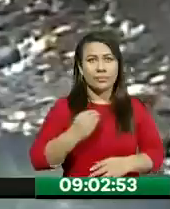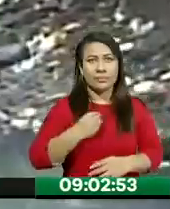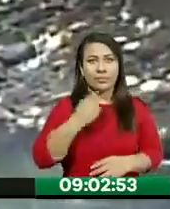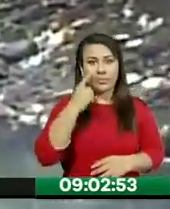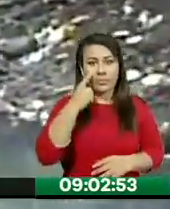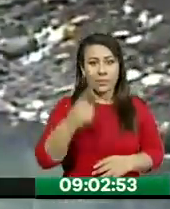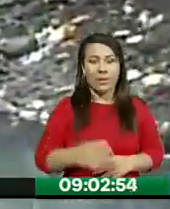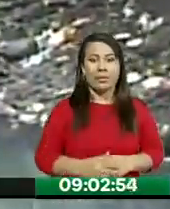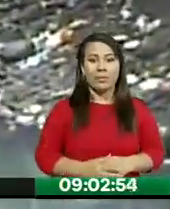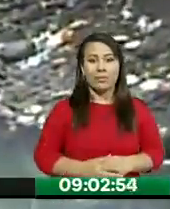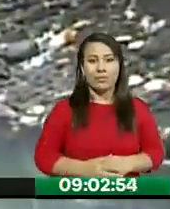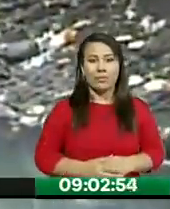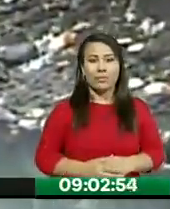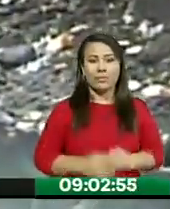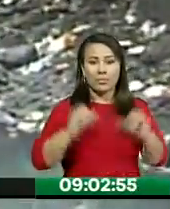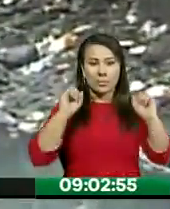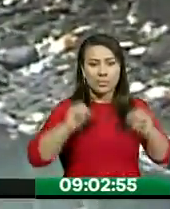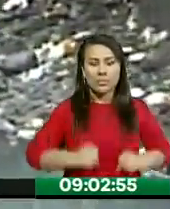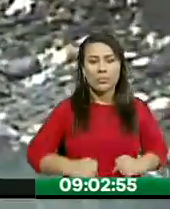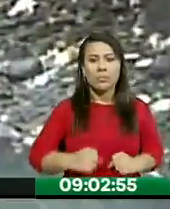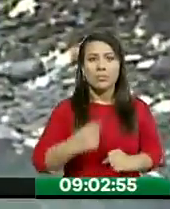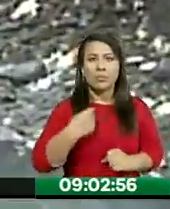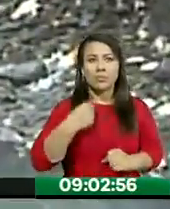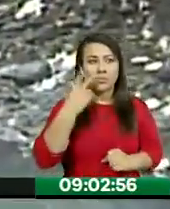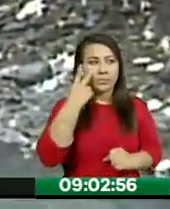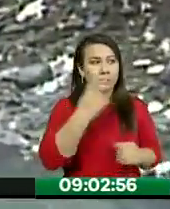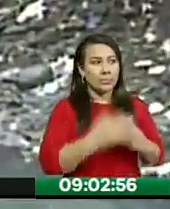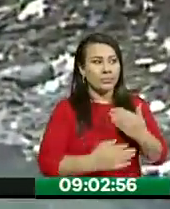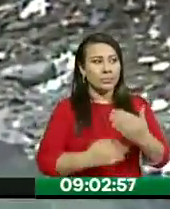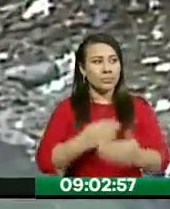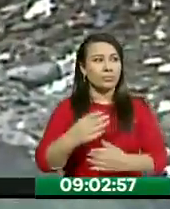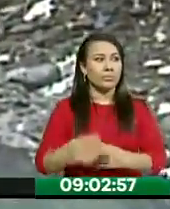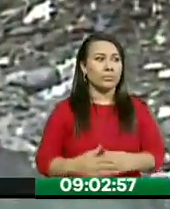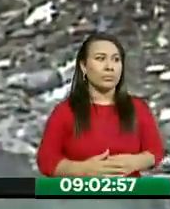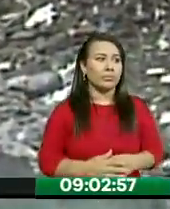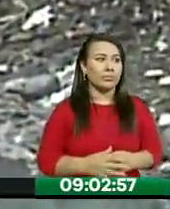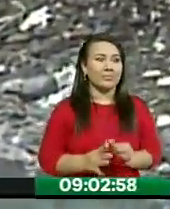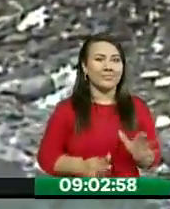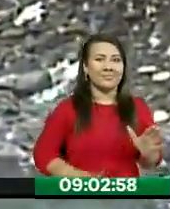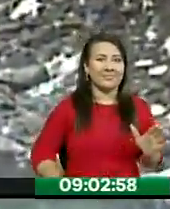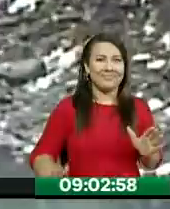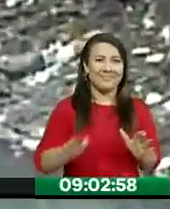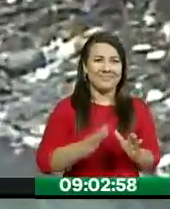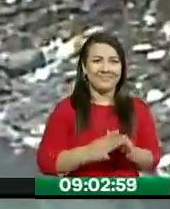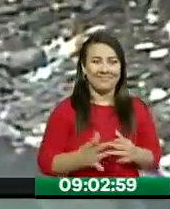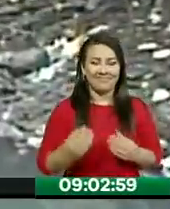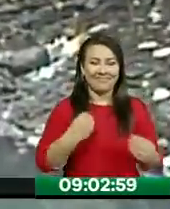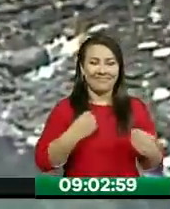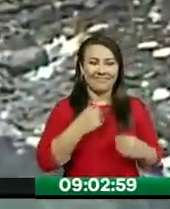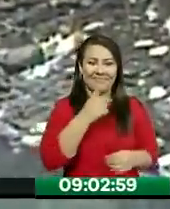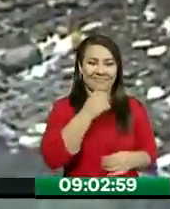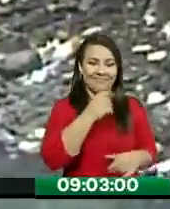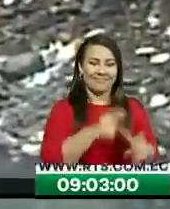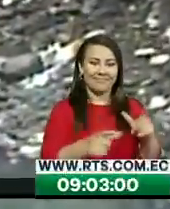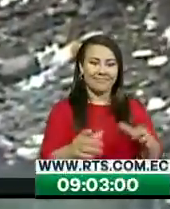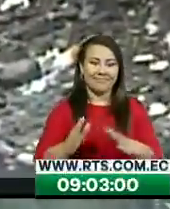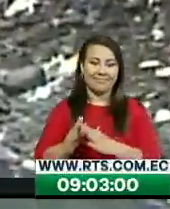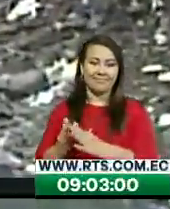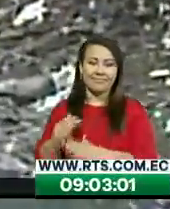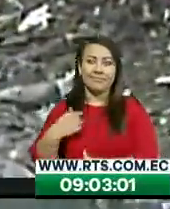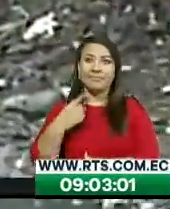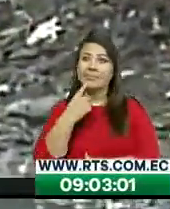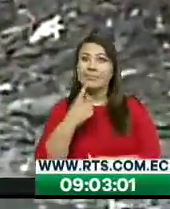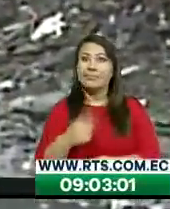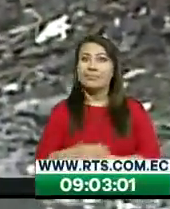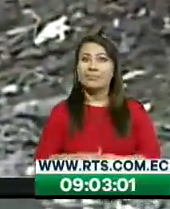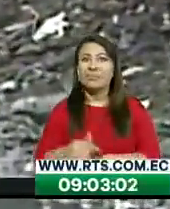más finalizar con esta imagen de un tacho sobre la calzada, algo que está prohibido. Se les hace el llamado